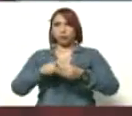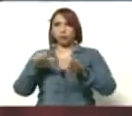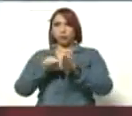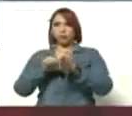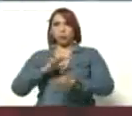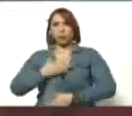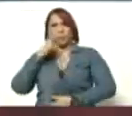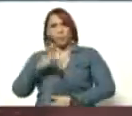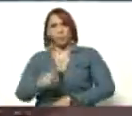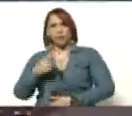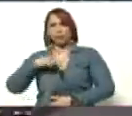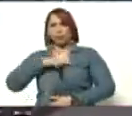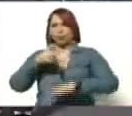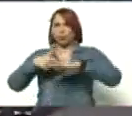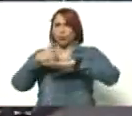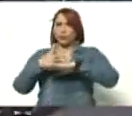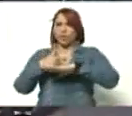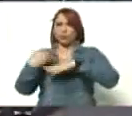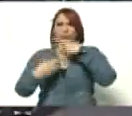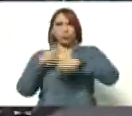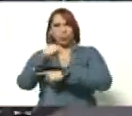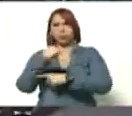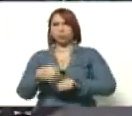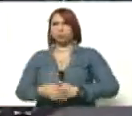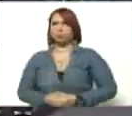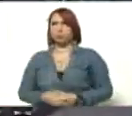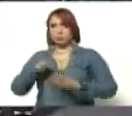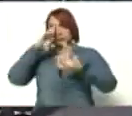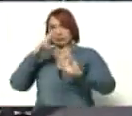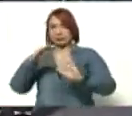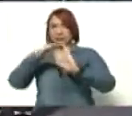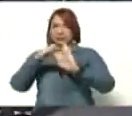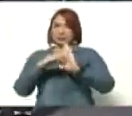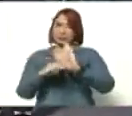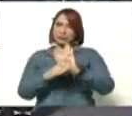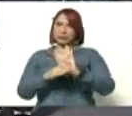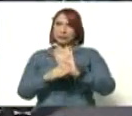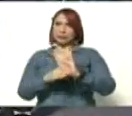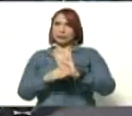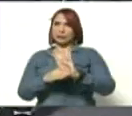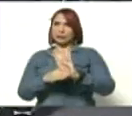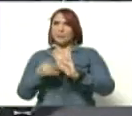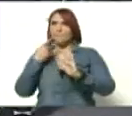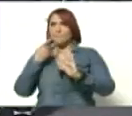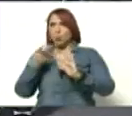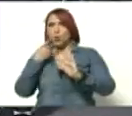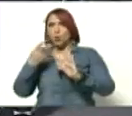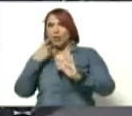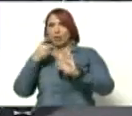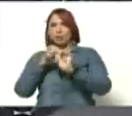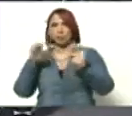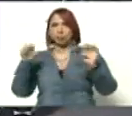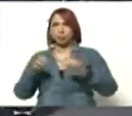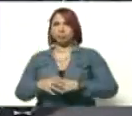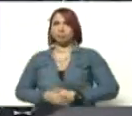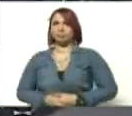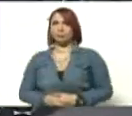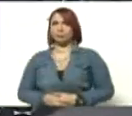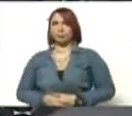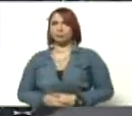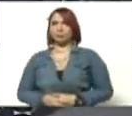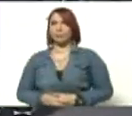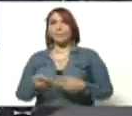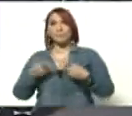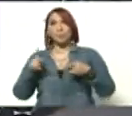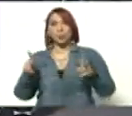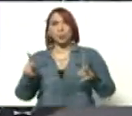ver que nuestro gobierno revolucionario cumple una vez más esa política educativa pública, pues,